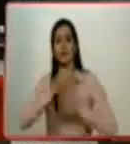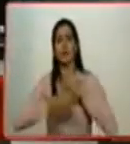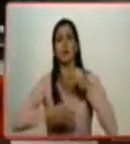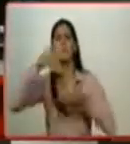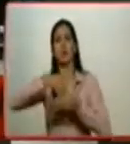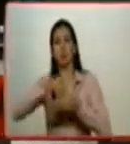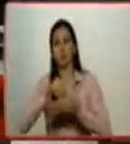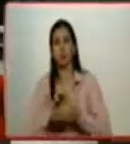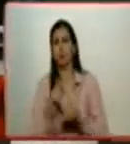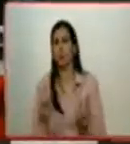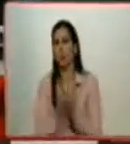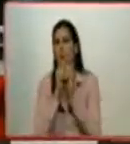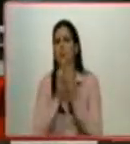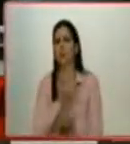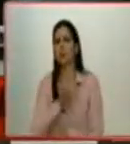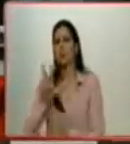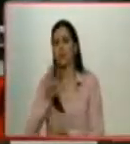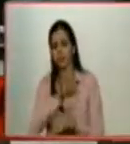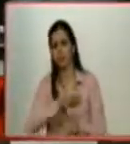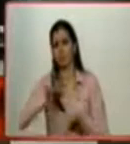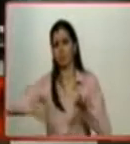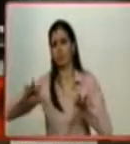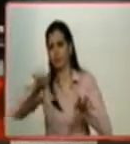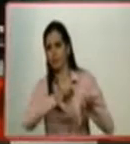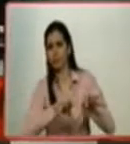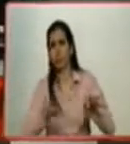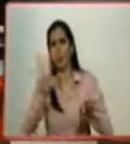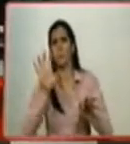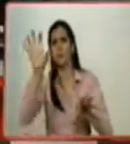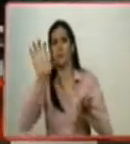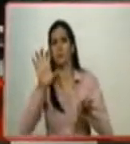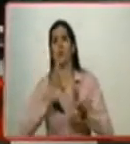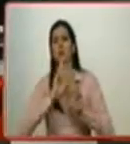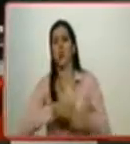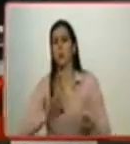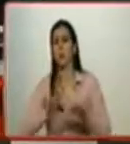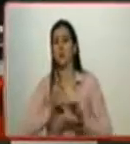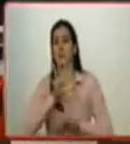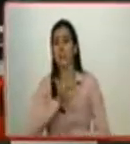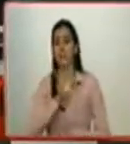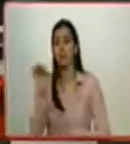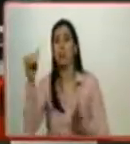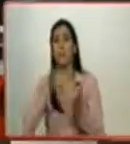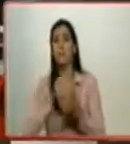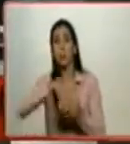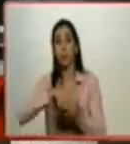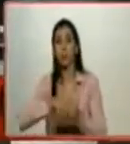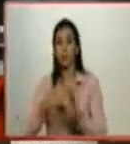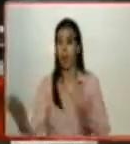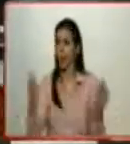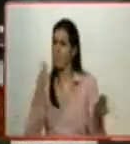de primarias en apenas 33 circunscripciones del territorio nacional, obteniendo un aproximado de 500.000 votos, algo que